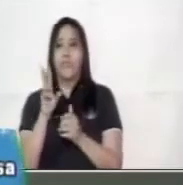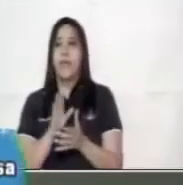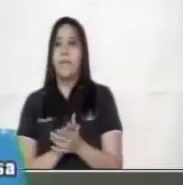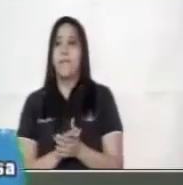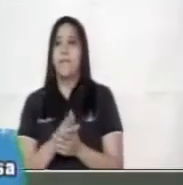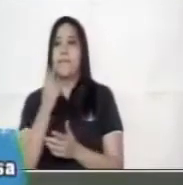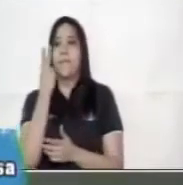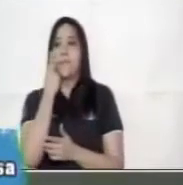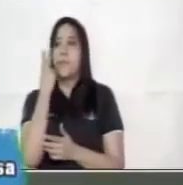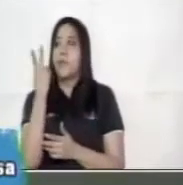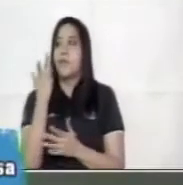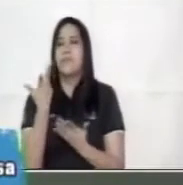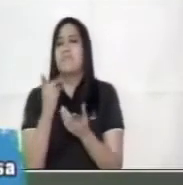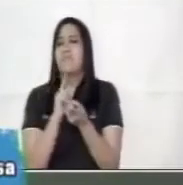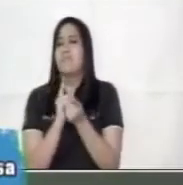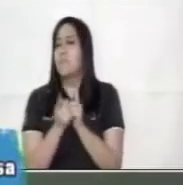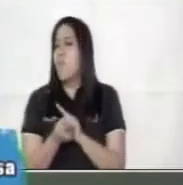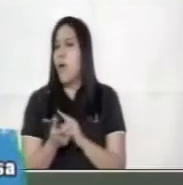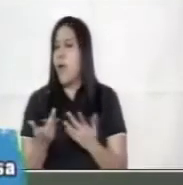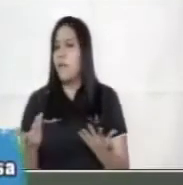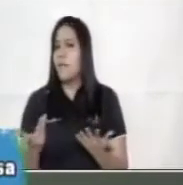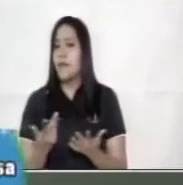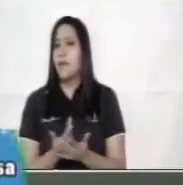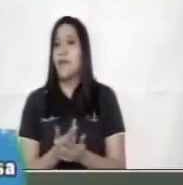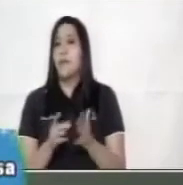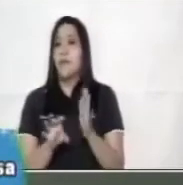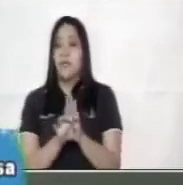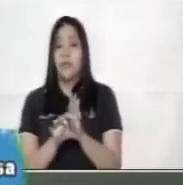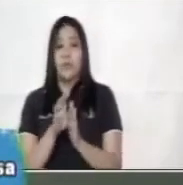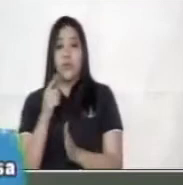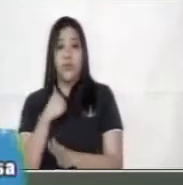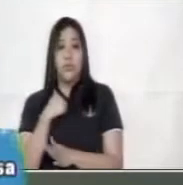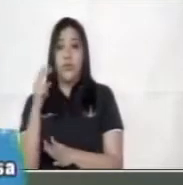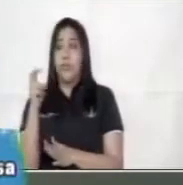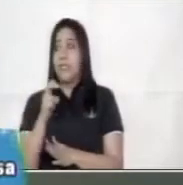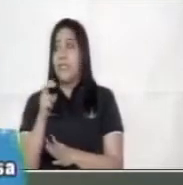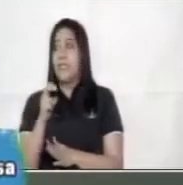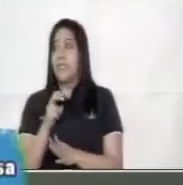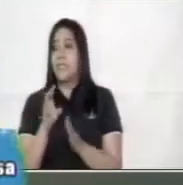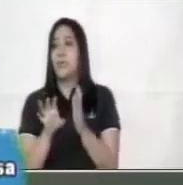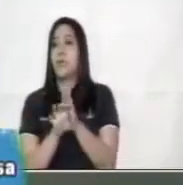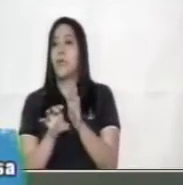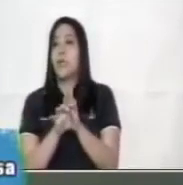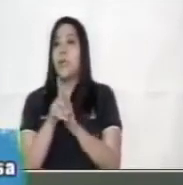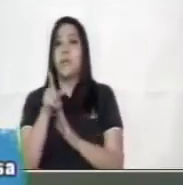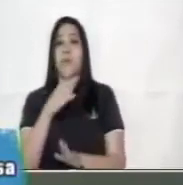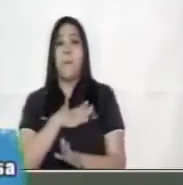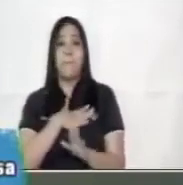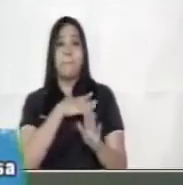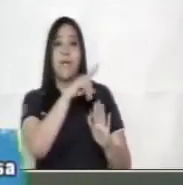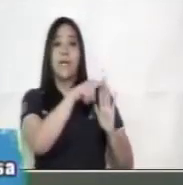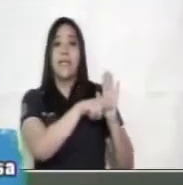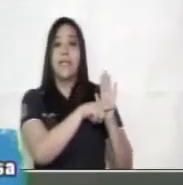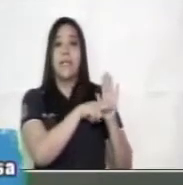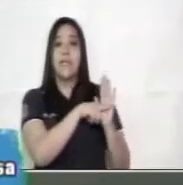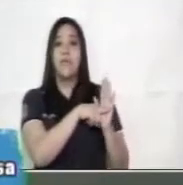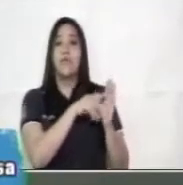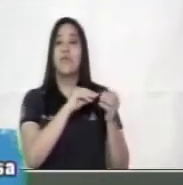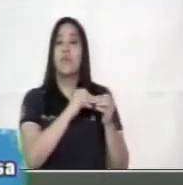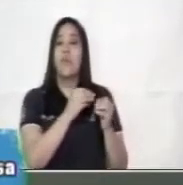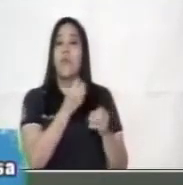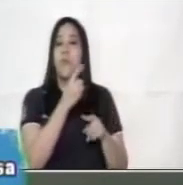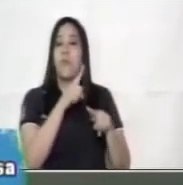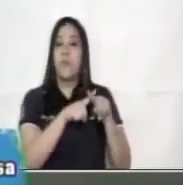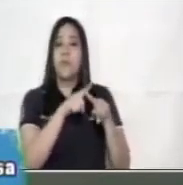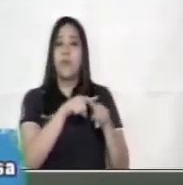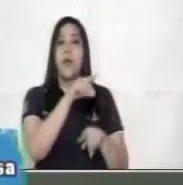Veamos cómo cambia. Si lo que necesito es que quede mi valor negativo, entonces voy a multiplicar 4